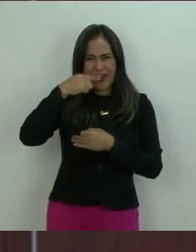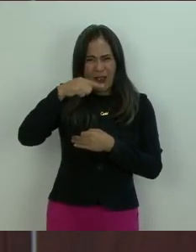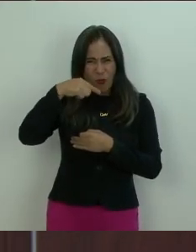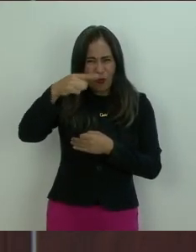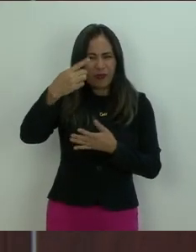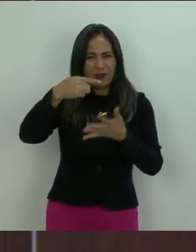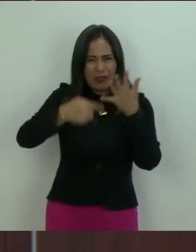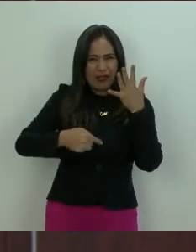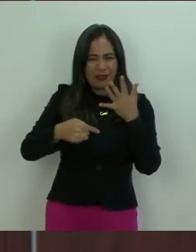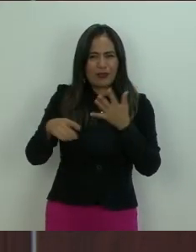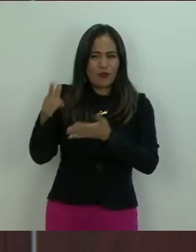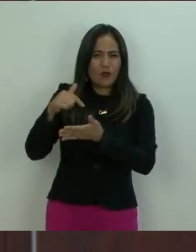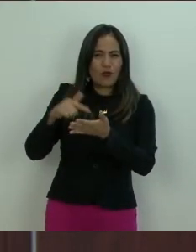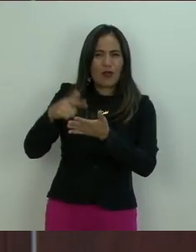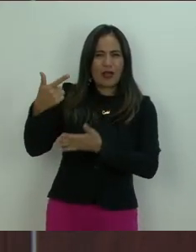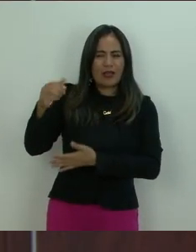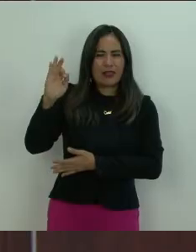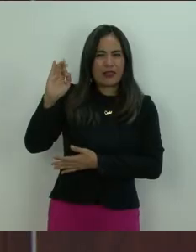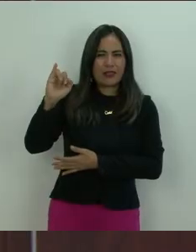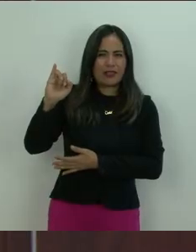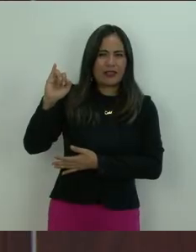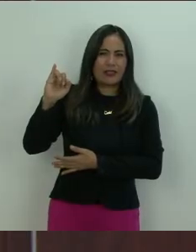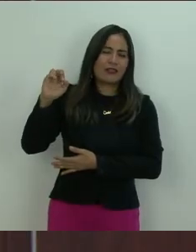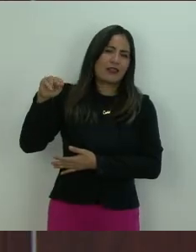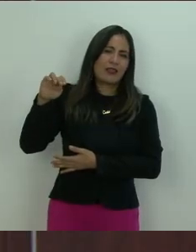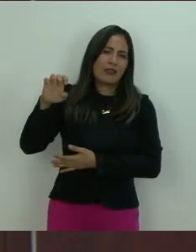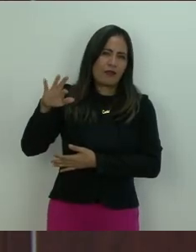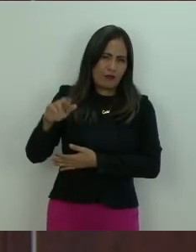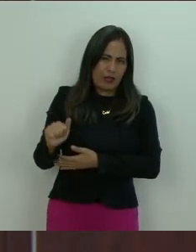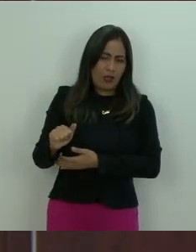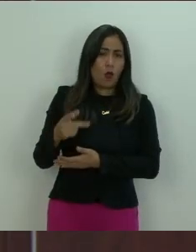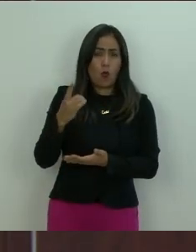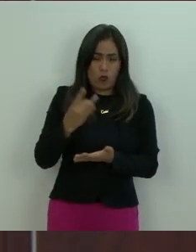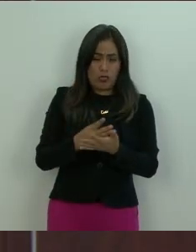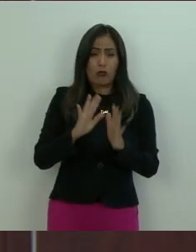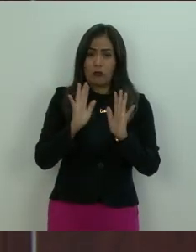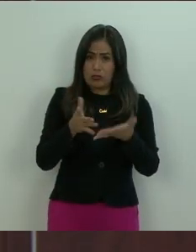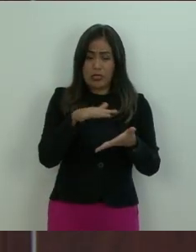solo es que se lea en náhuatl, sino que se vea